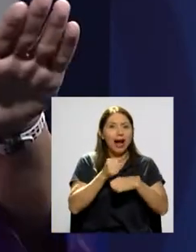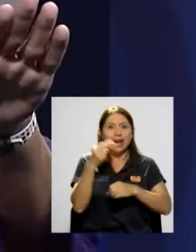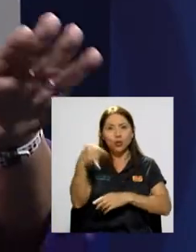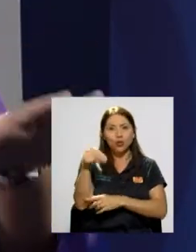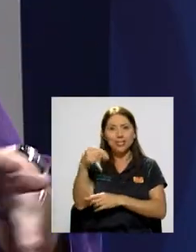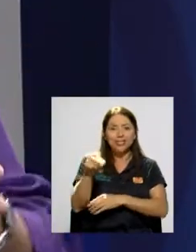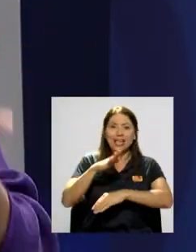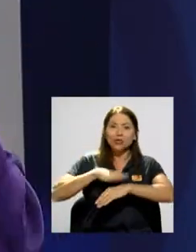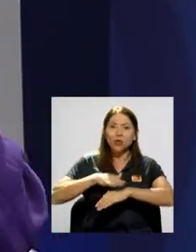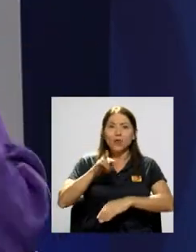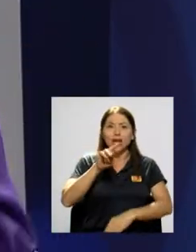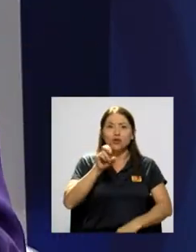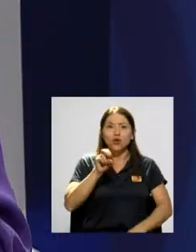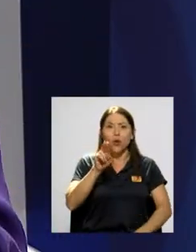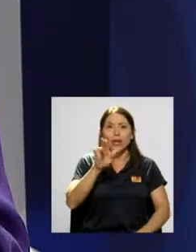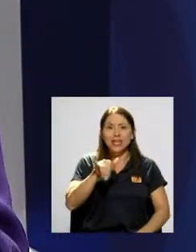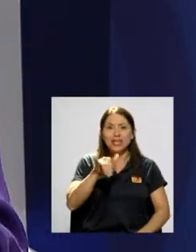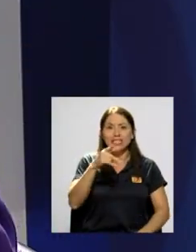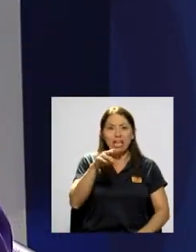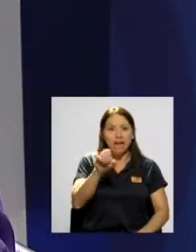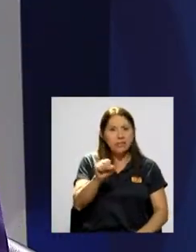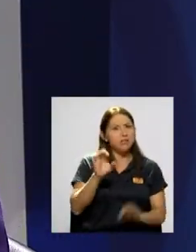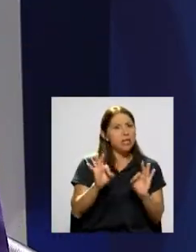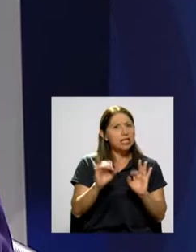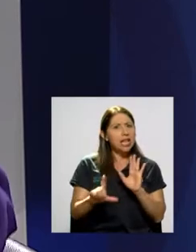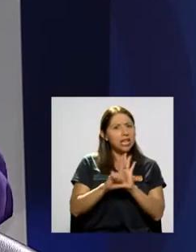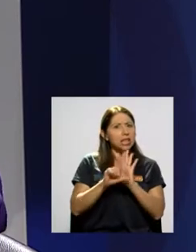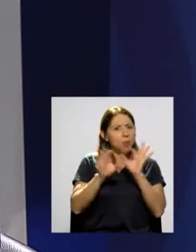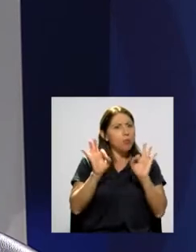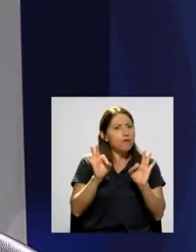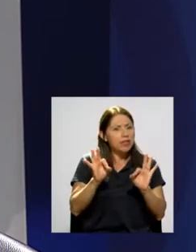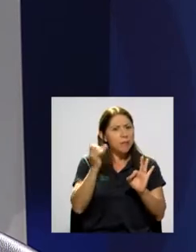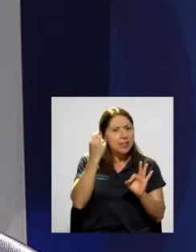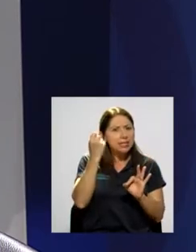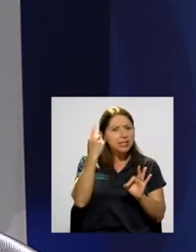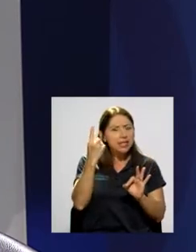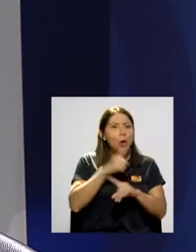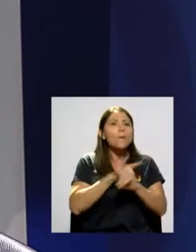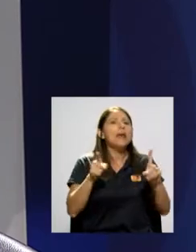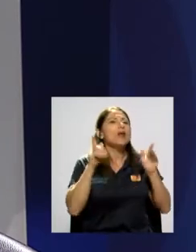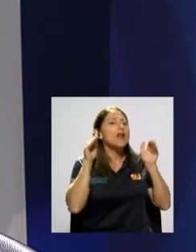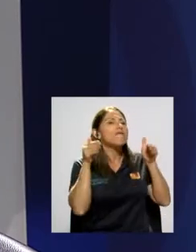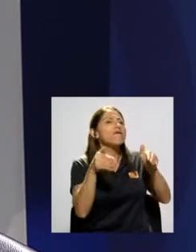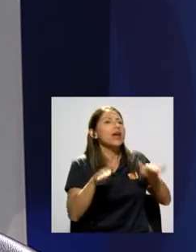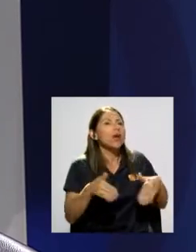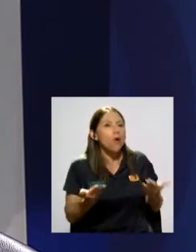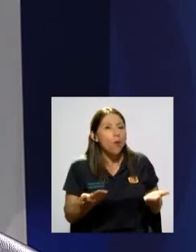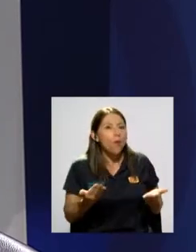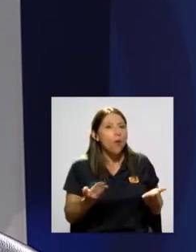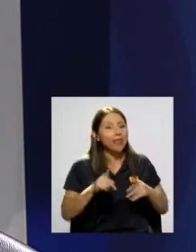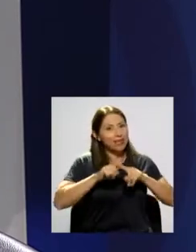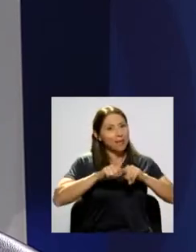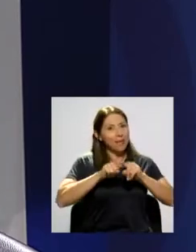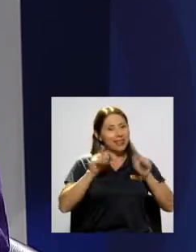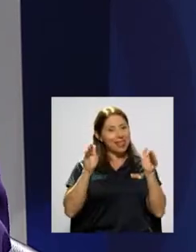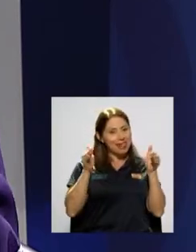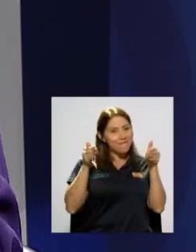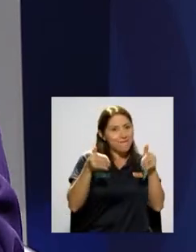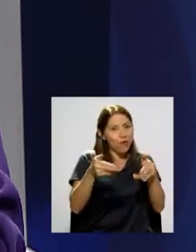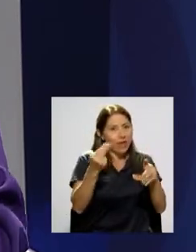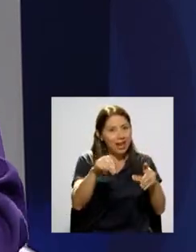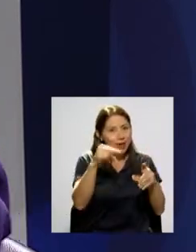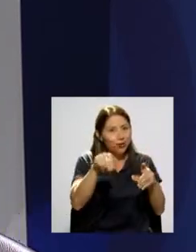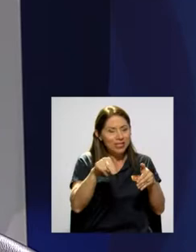es legítimo perfectamente. Lo que uno puede cuestionarse es por el enfoque, cómo yo lo enmarco. Porque siempre, según el enfoque que yo le doy a una noticia, esa